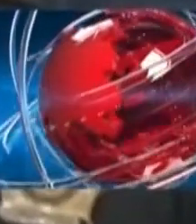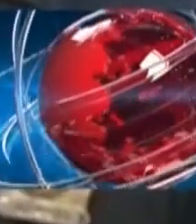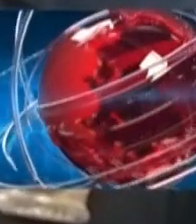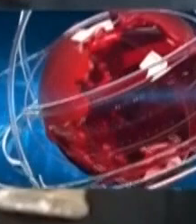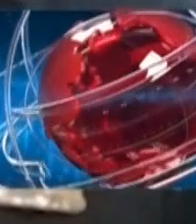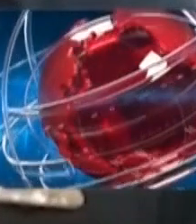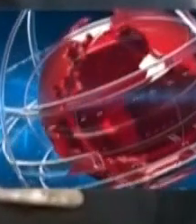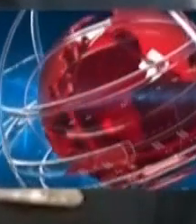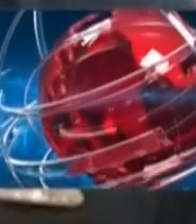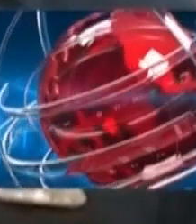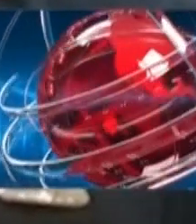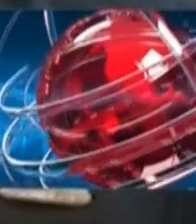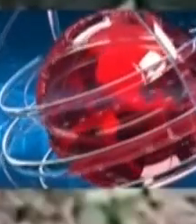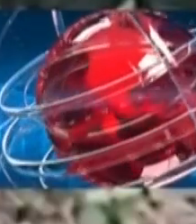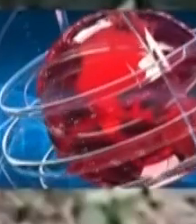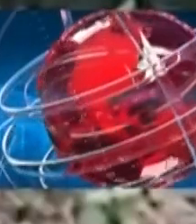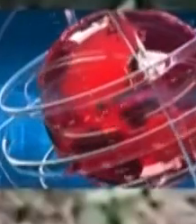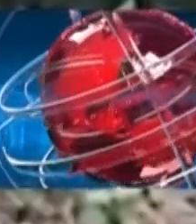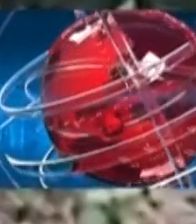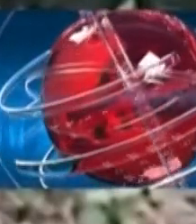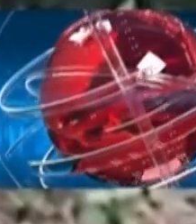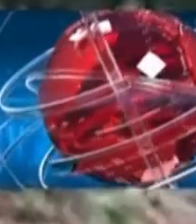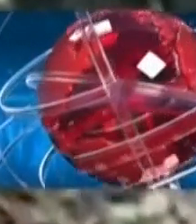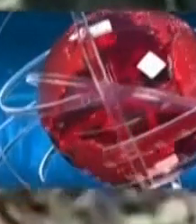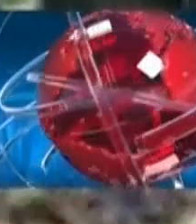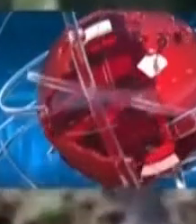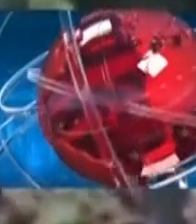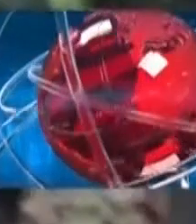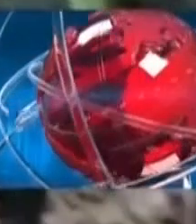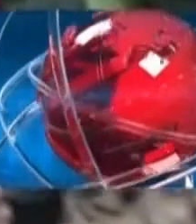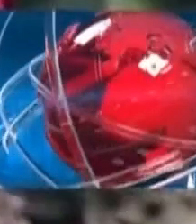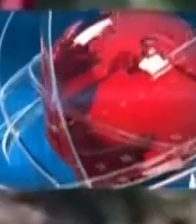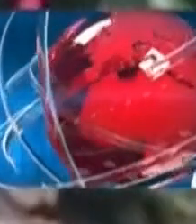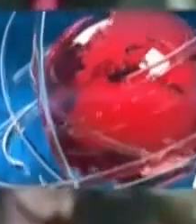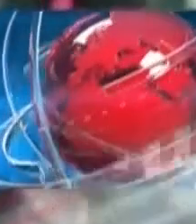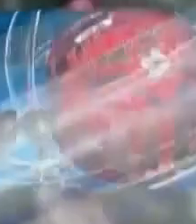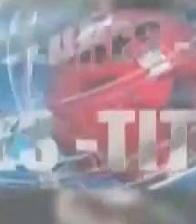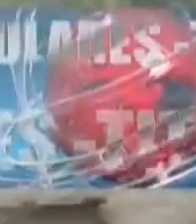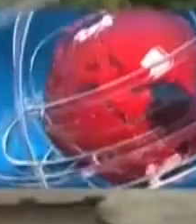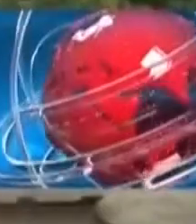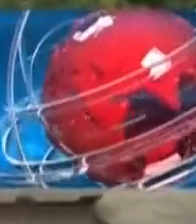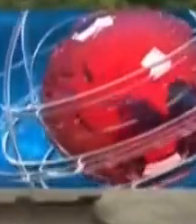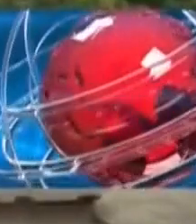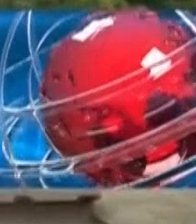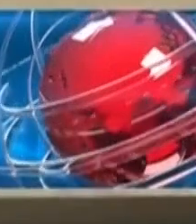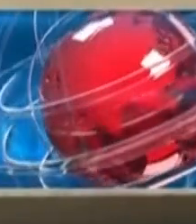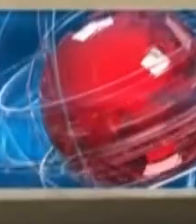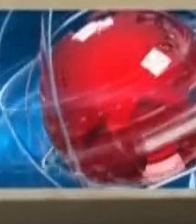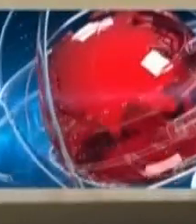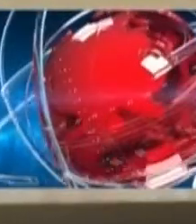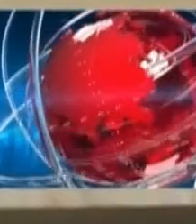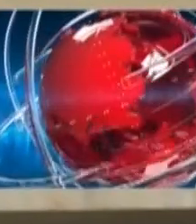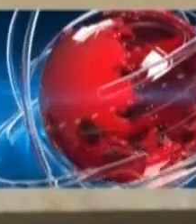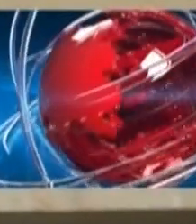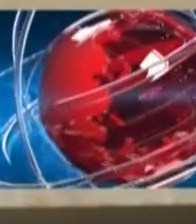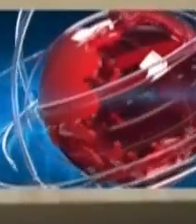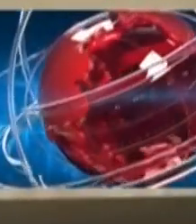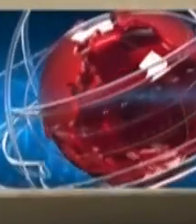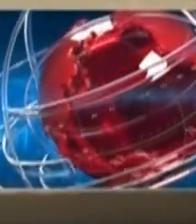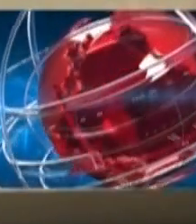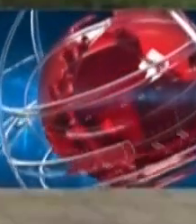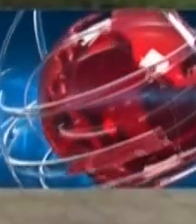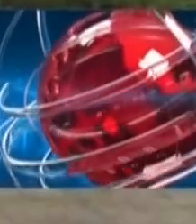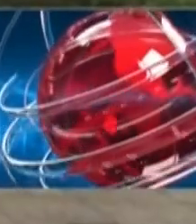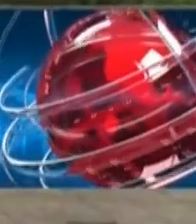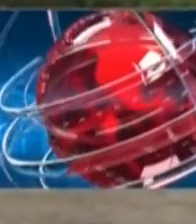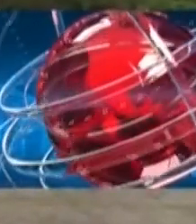Autoridades militares dan parte de tranquilidad tras anuncio de paro armado que empezaría esta noche. El Parque Cultural del Caribe podría